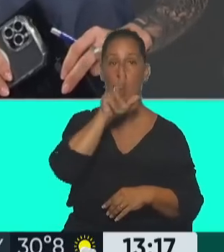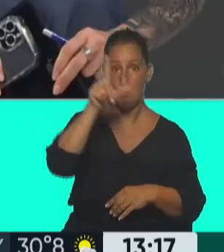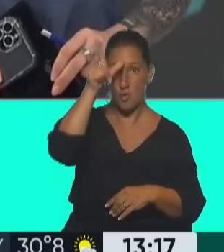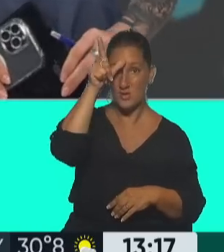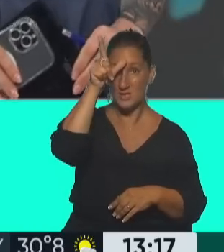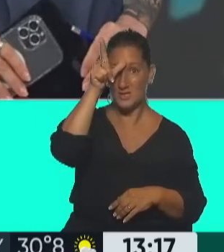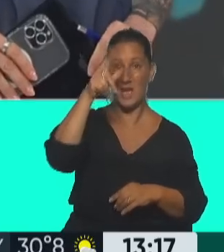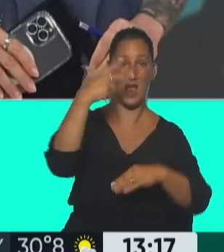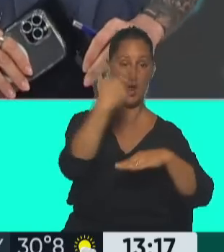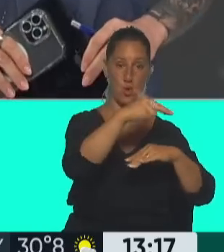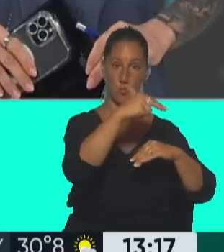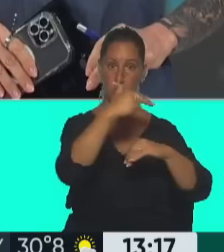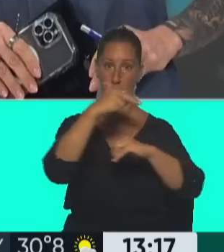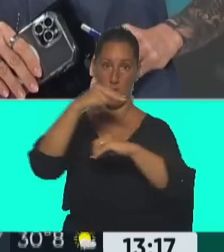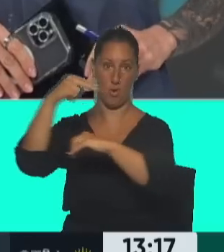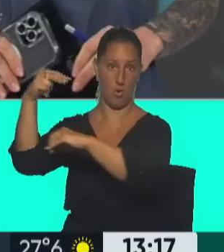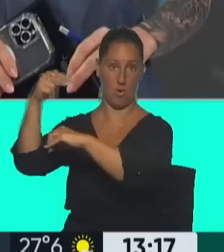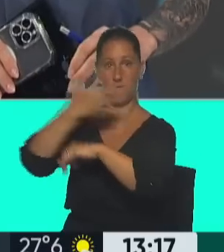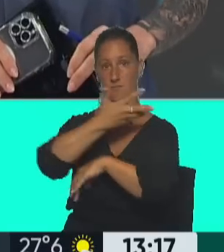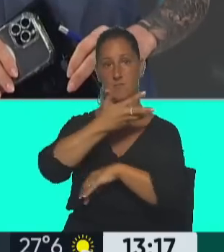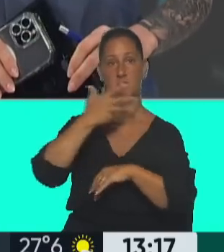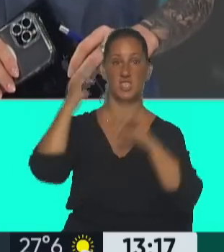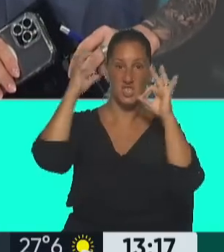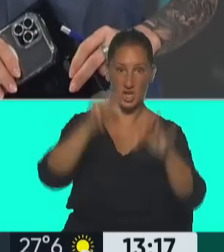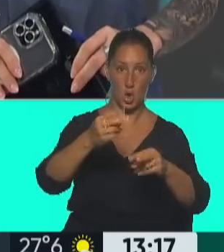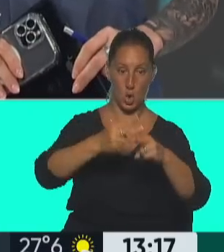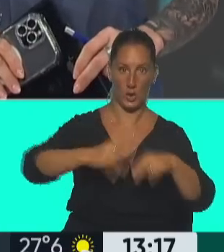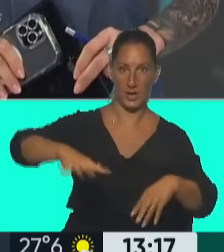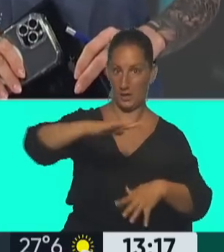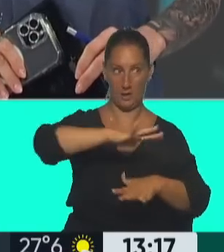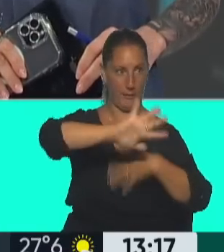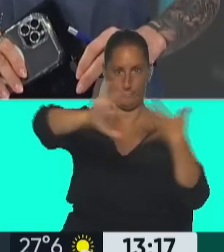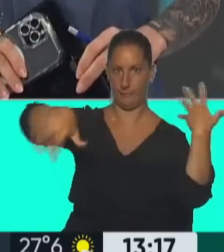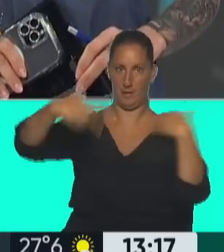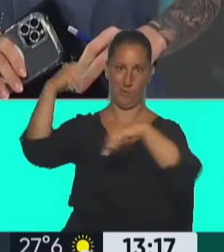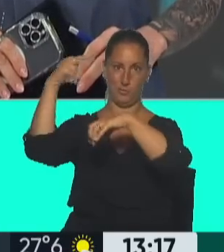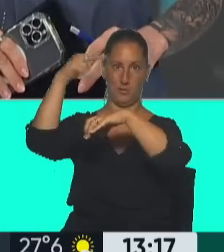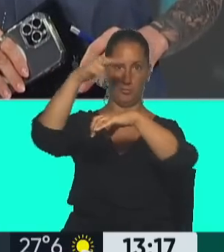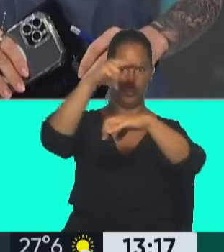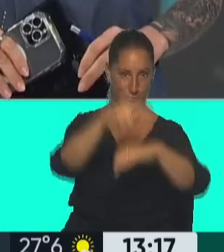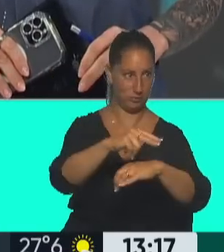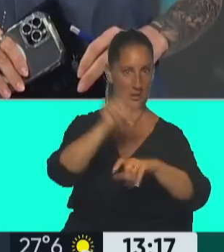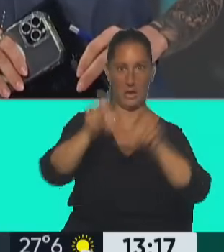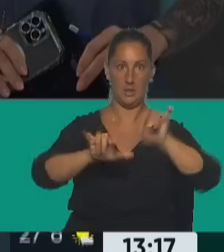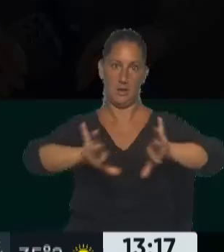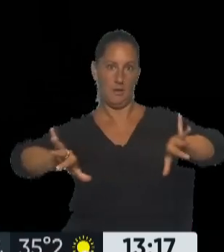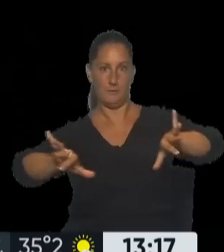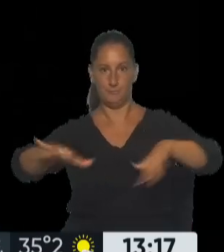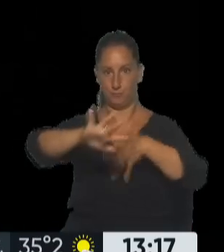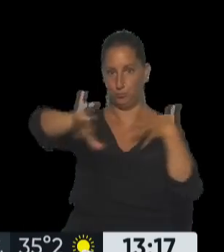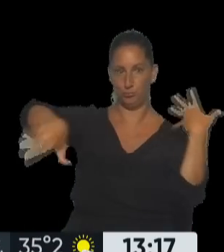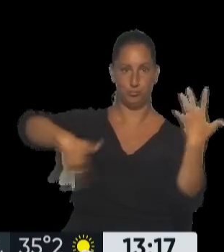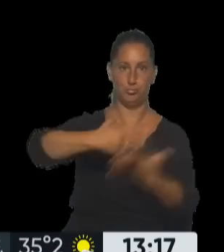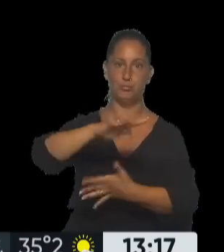en helicópteros llegó un helicóptero a la zona de retiro imagínense también lo que significó eso para toda la la comunidad que que